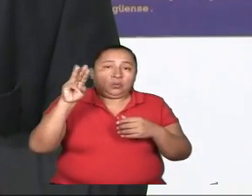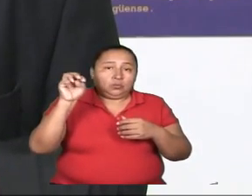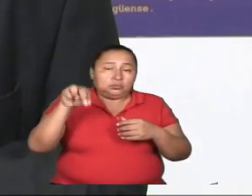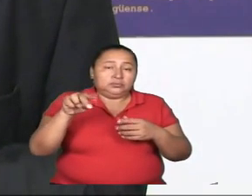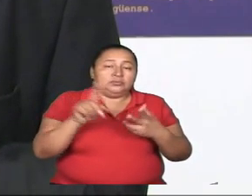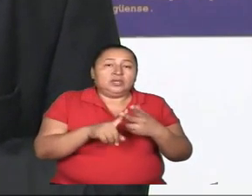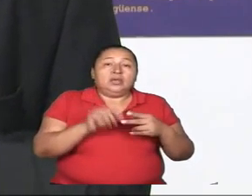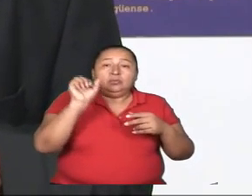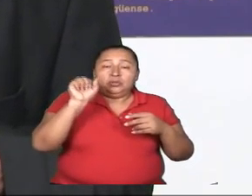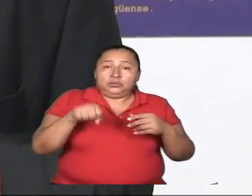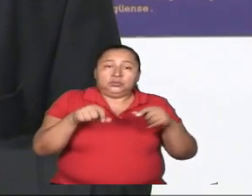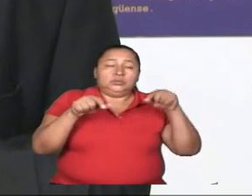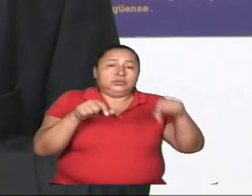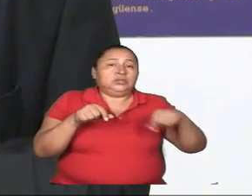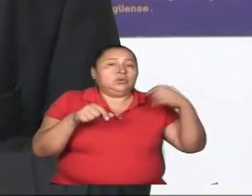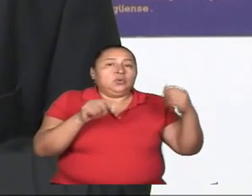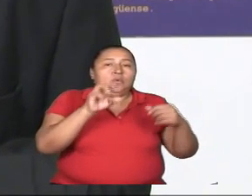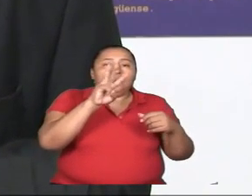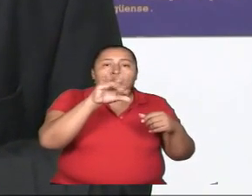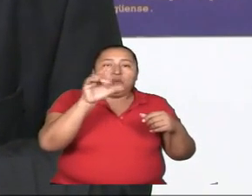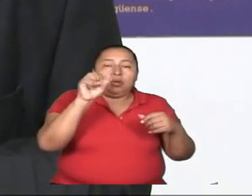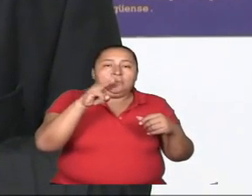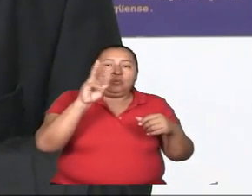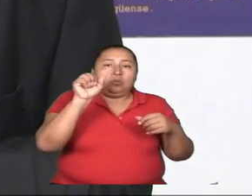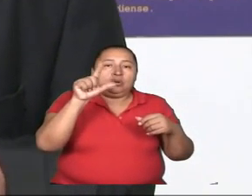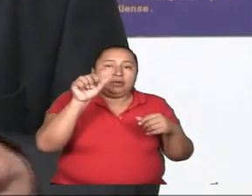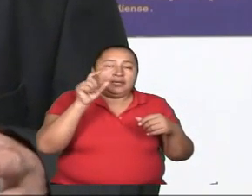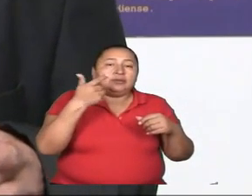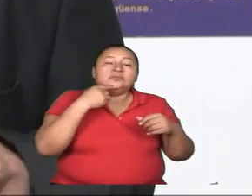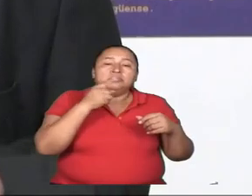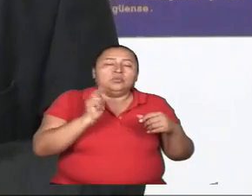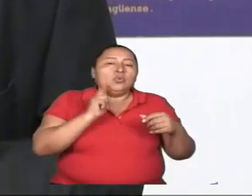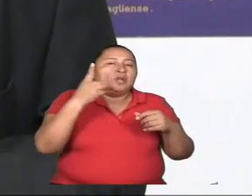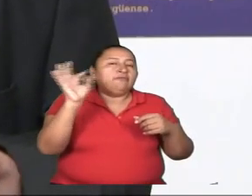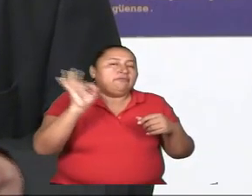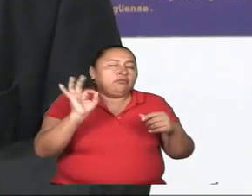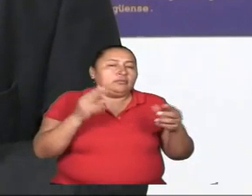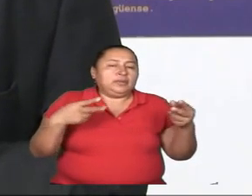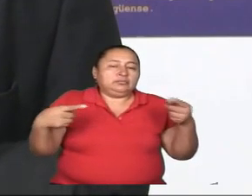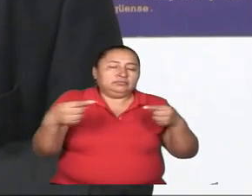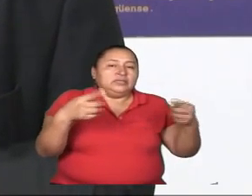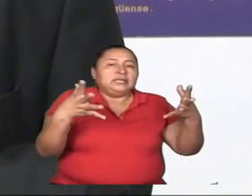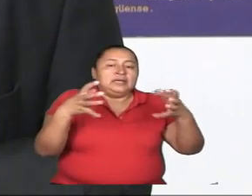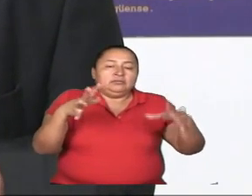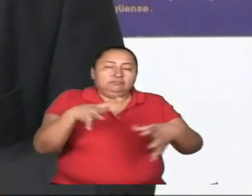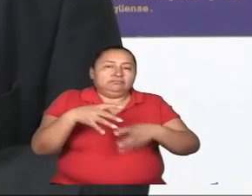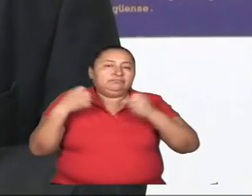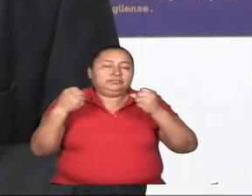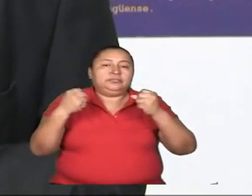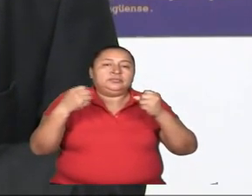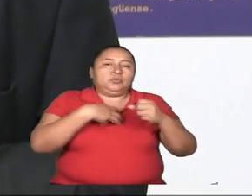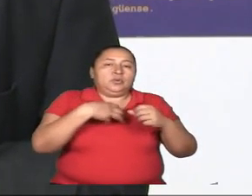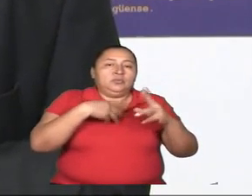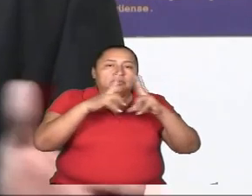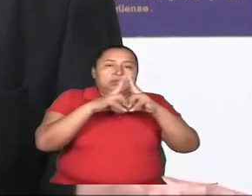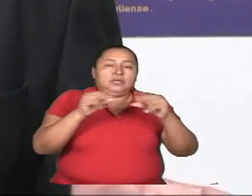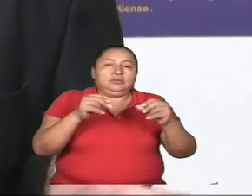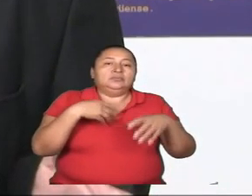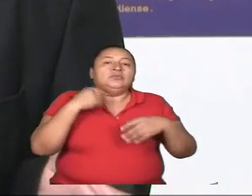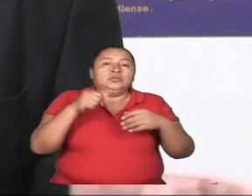por el sur William Walker, como una estrategia para dominar el territorio del país.